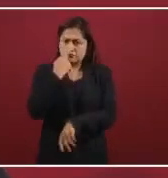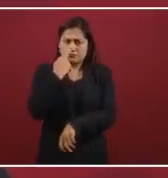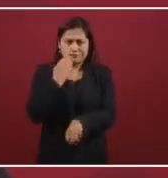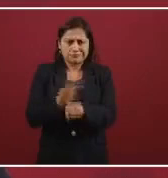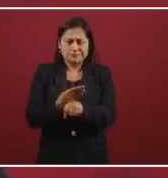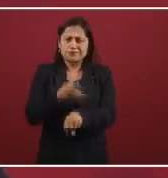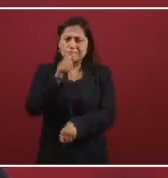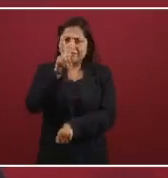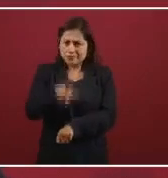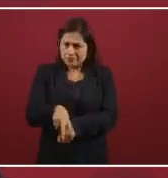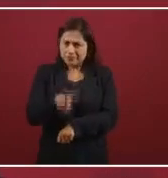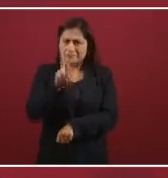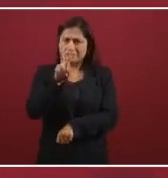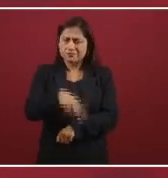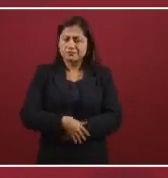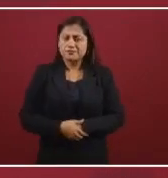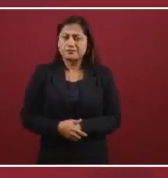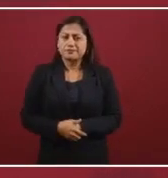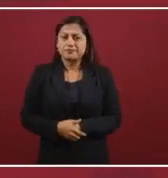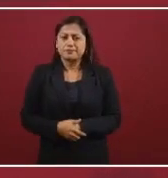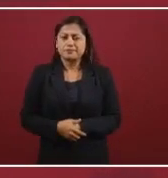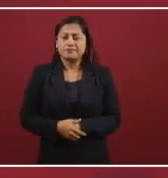de veras, o sea,